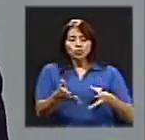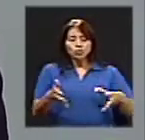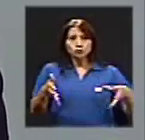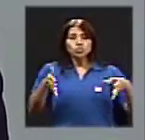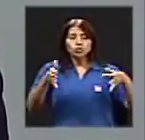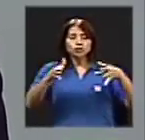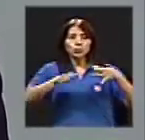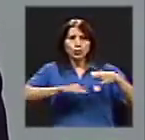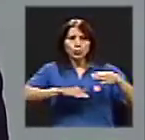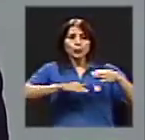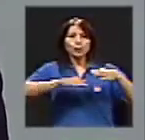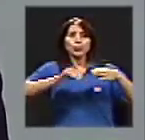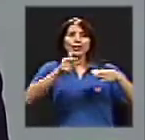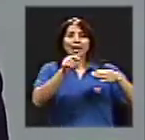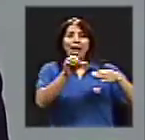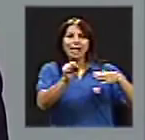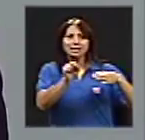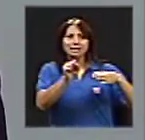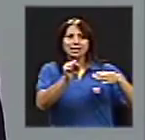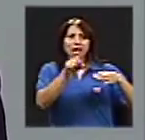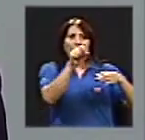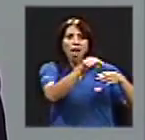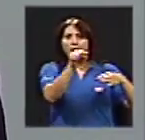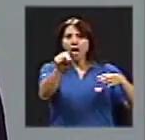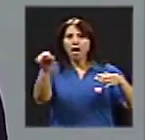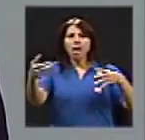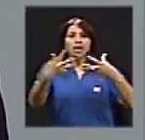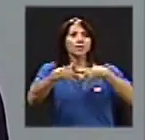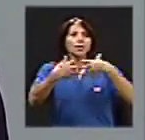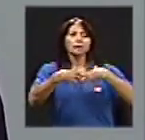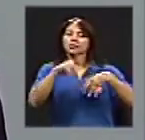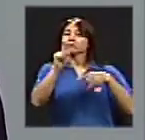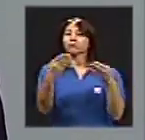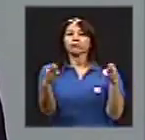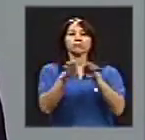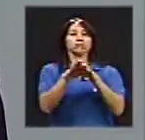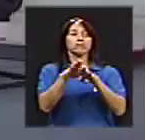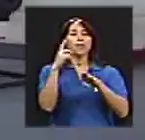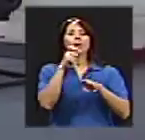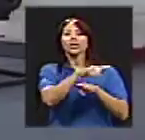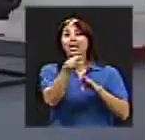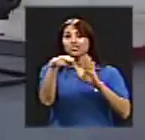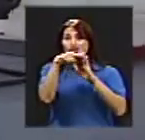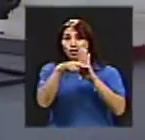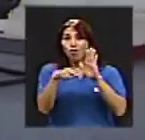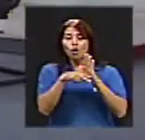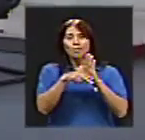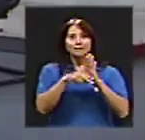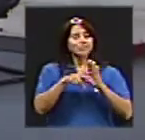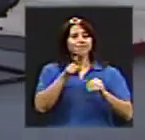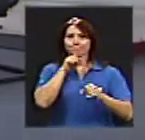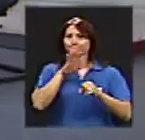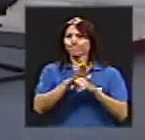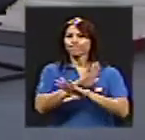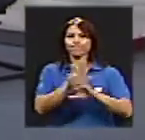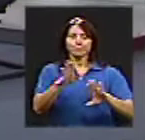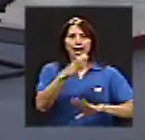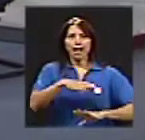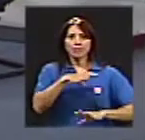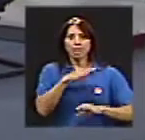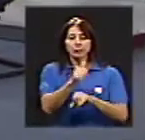esas envasadoras tuvieron que ser cerradas porque no cumplían las normas técnicas de calidad